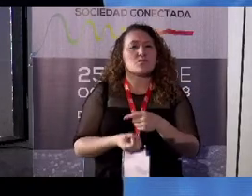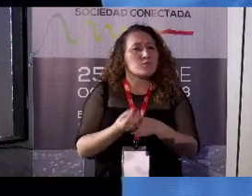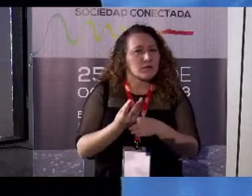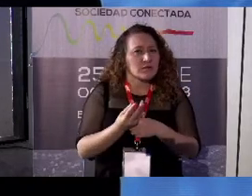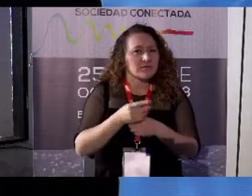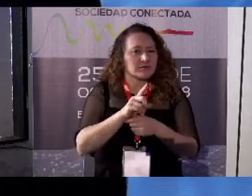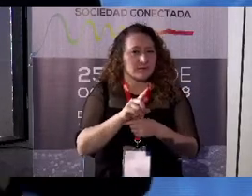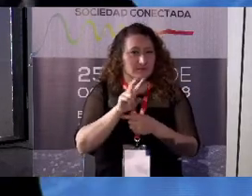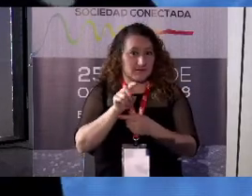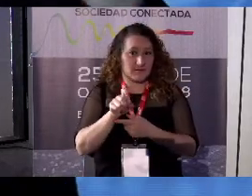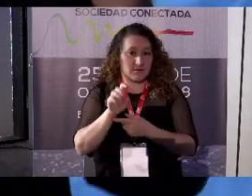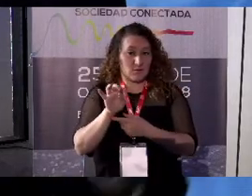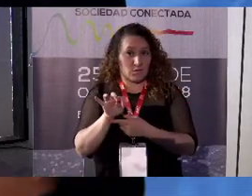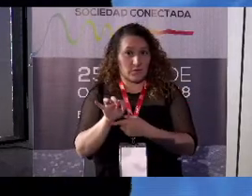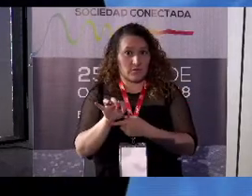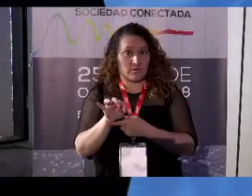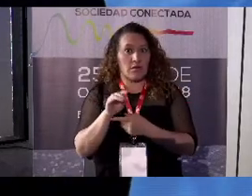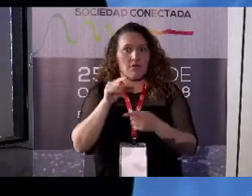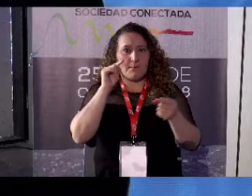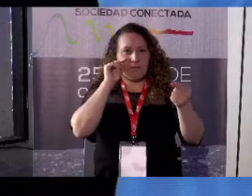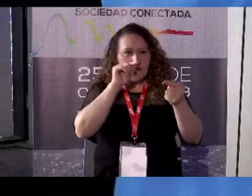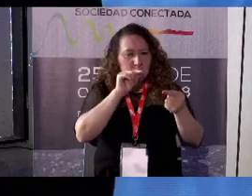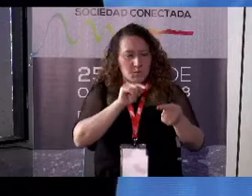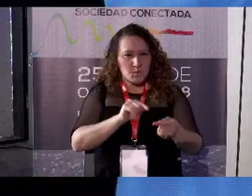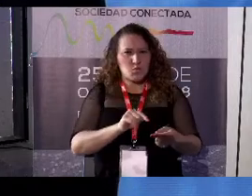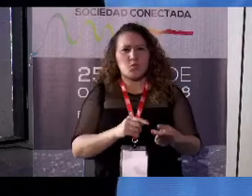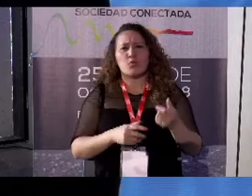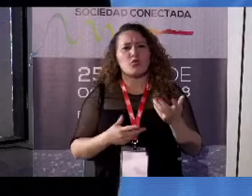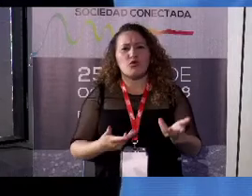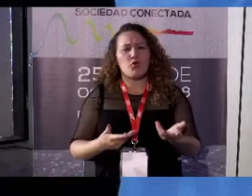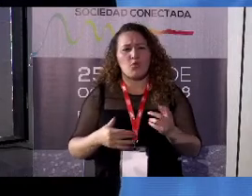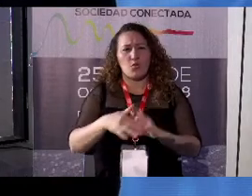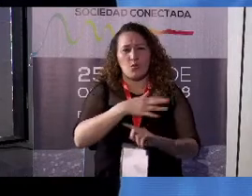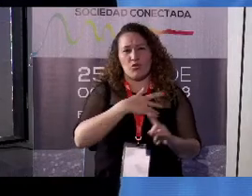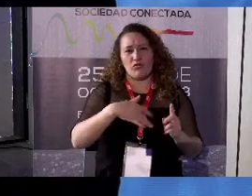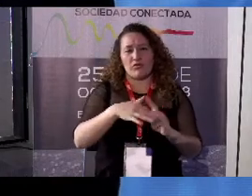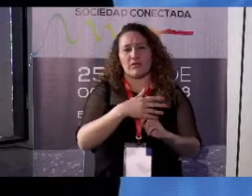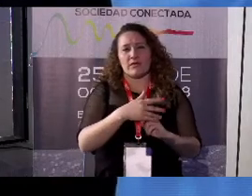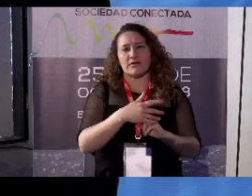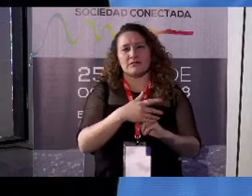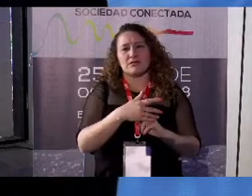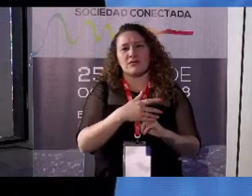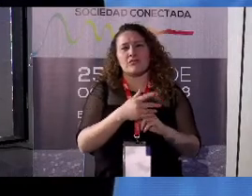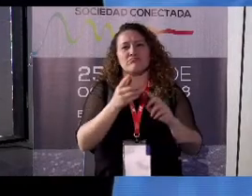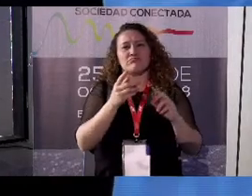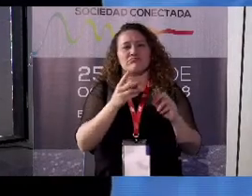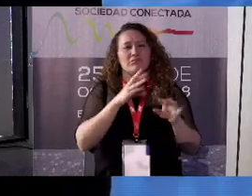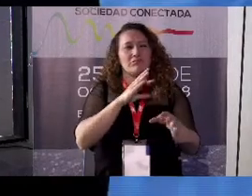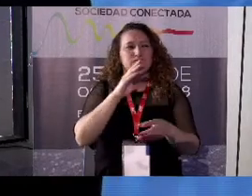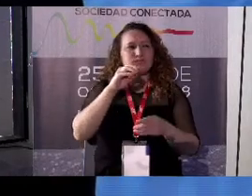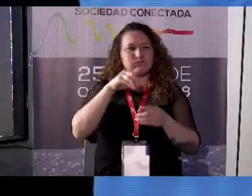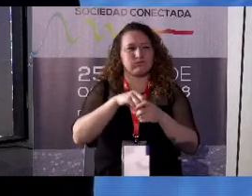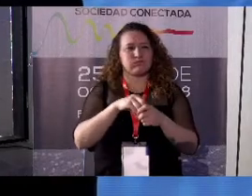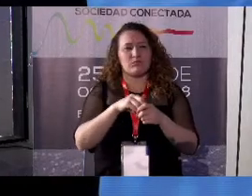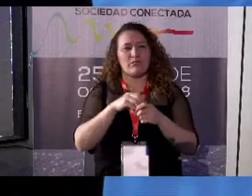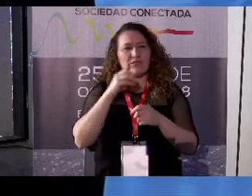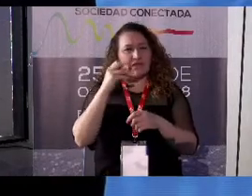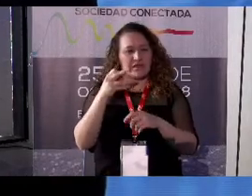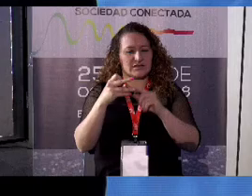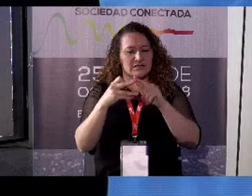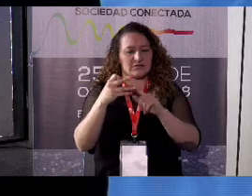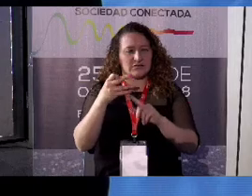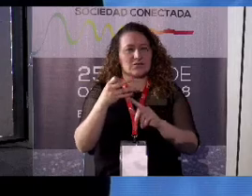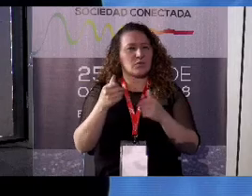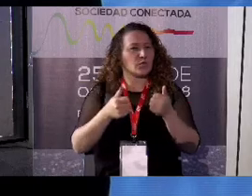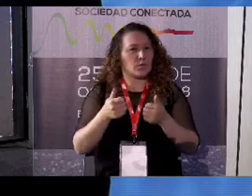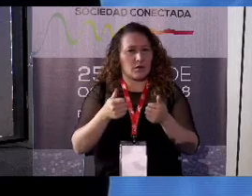eh estas metas y todo este contexto está conjugado en tres dimensiones que que considera el desarrollo sostenible